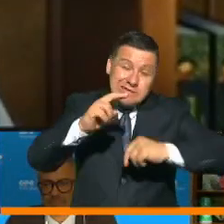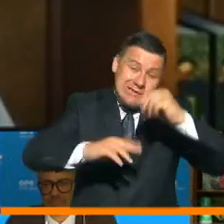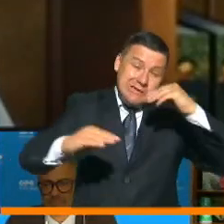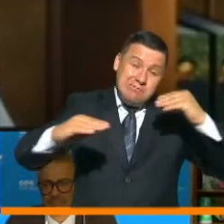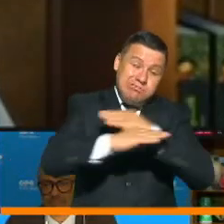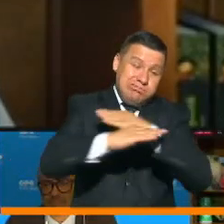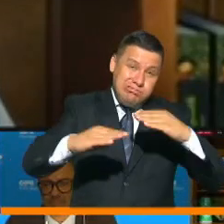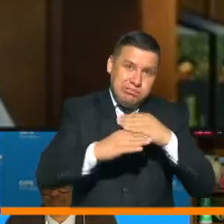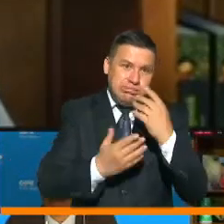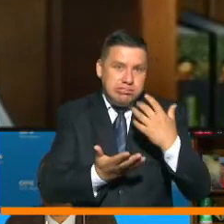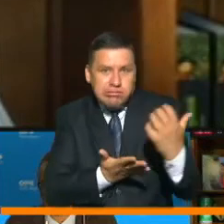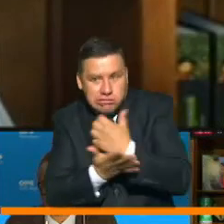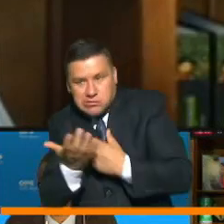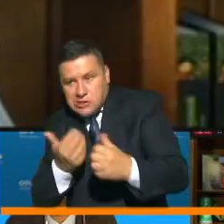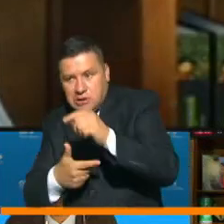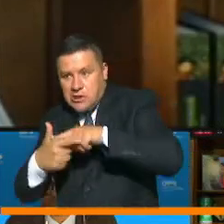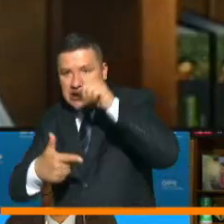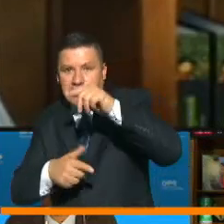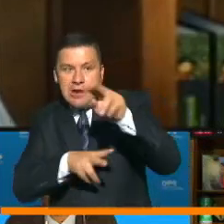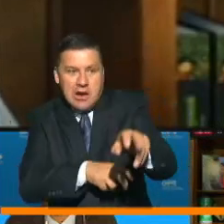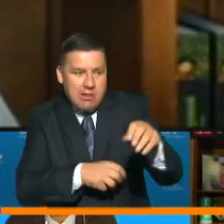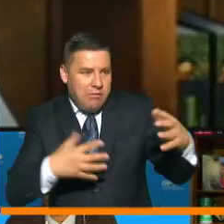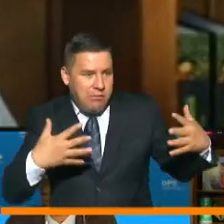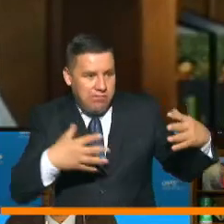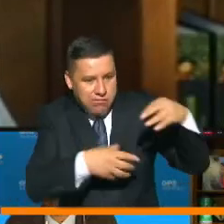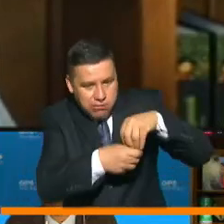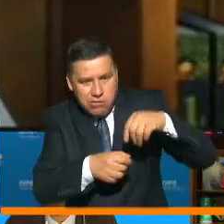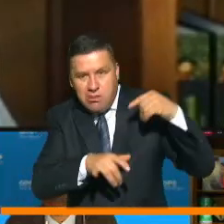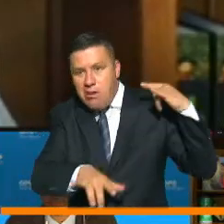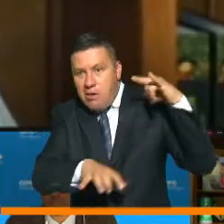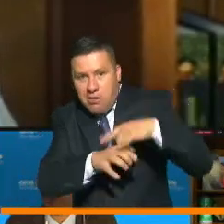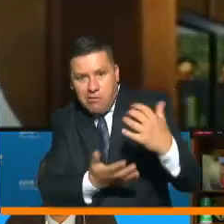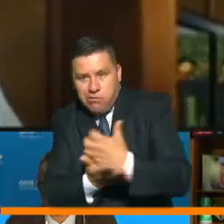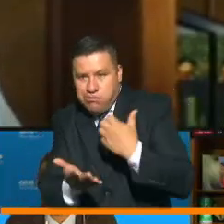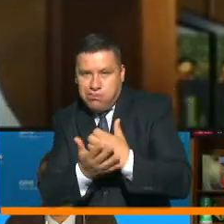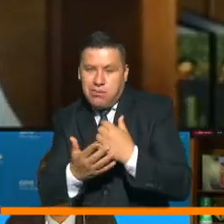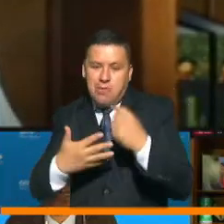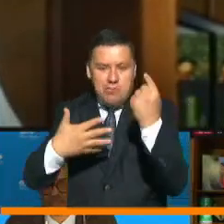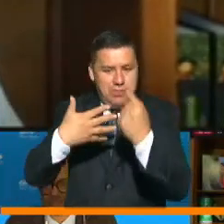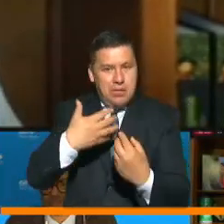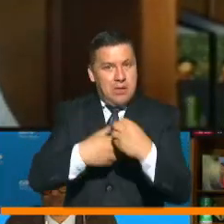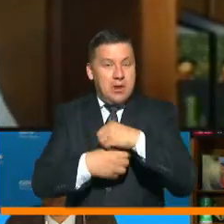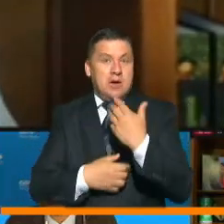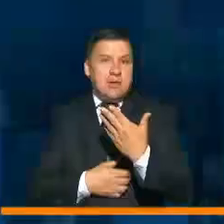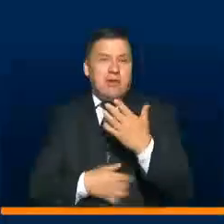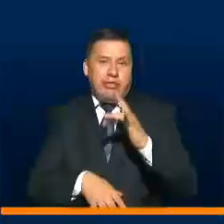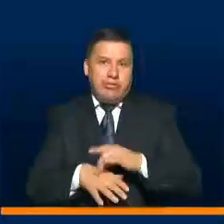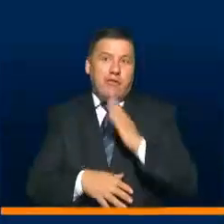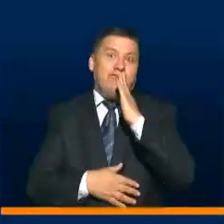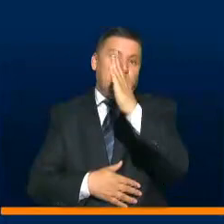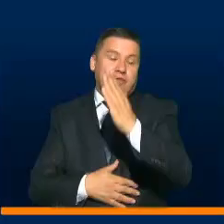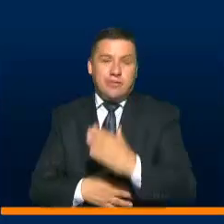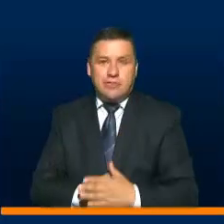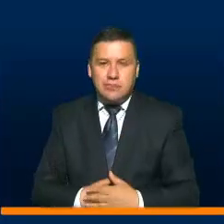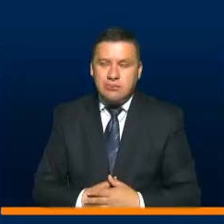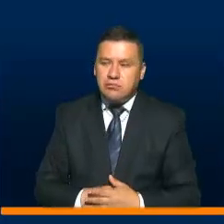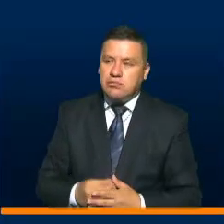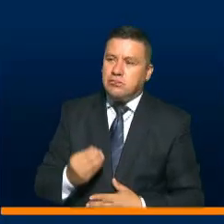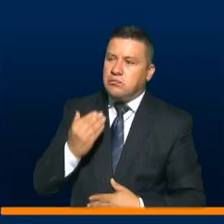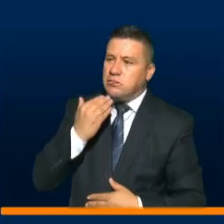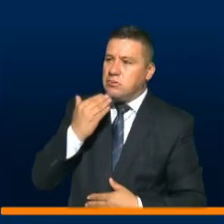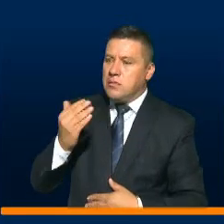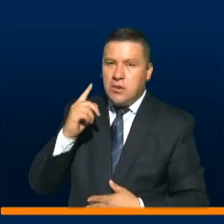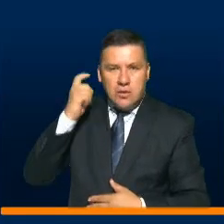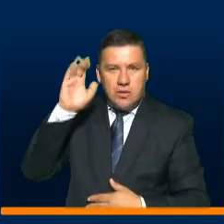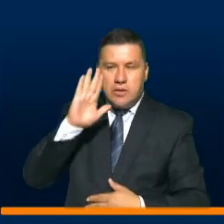apoyando en temas económicos, en temas agropecuarios y en temas turísticos, que es una gran explotación que hay que hacerle a futuro. Bueno, muchísimas